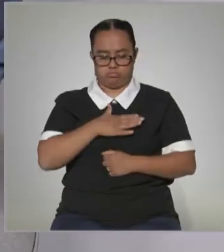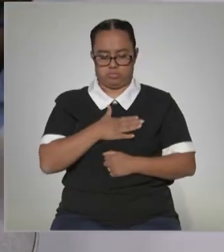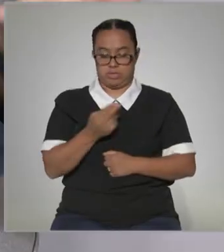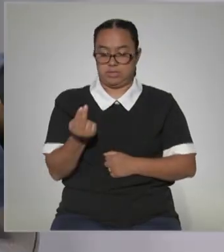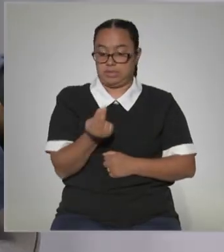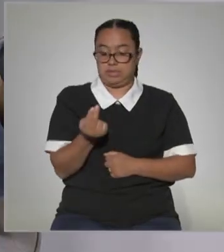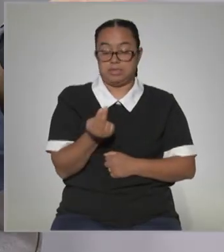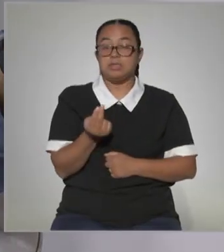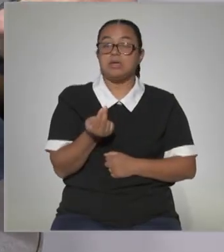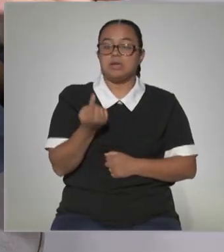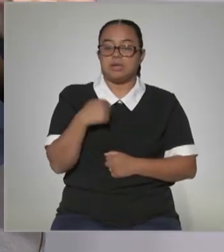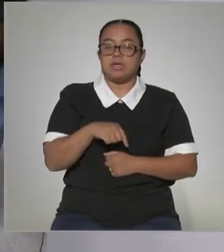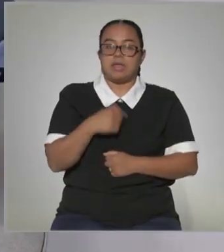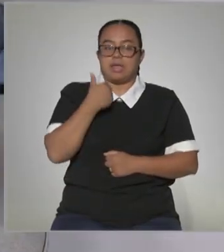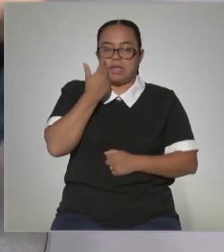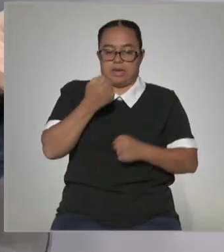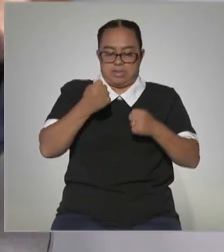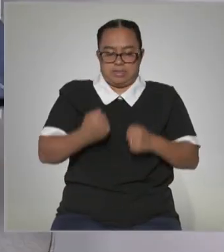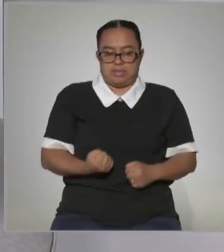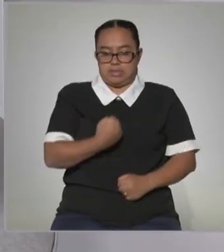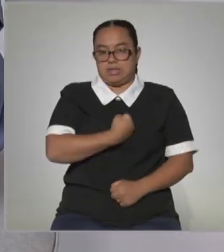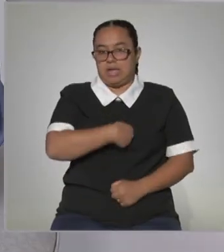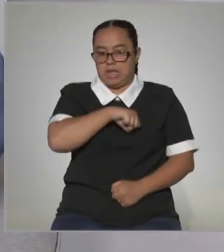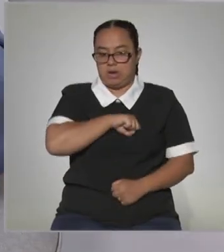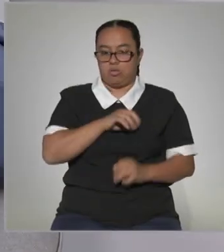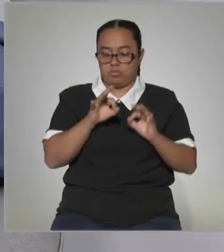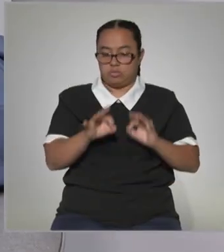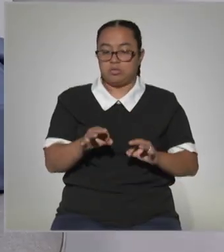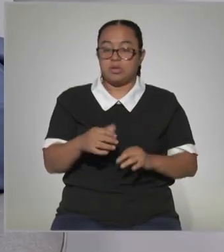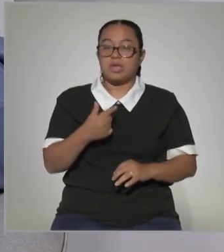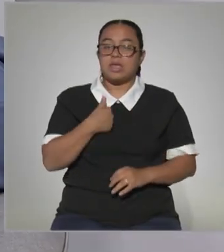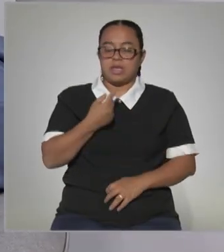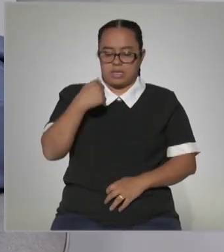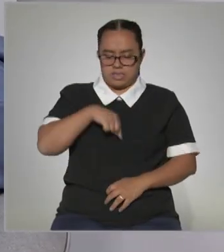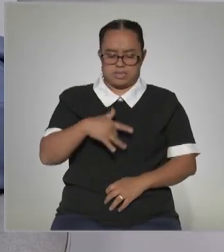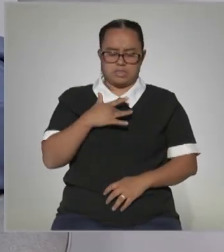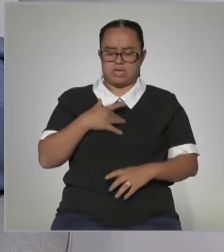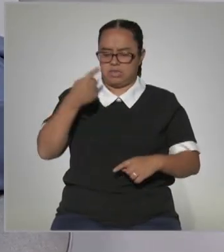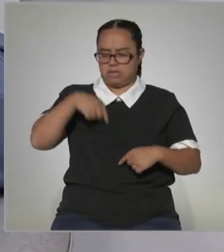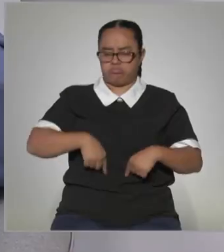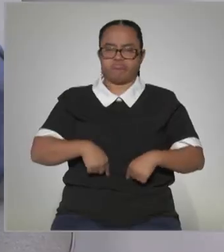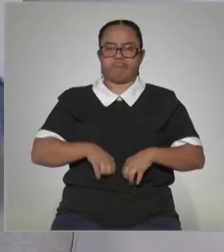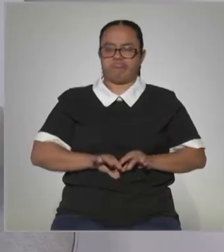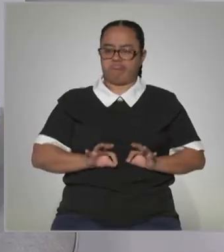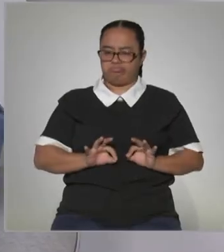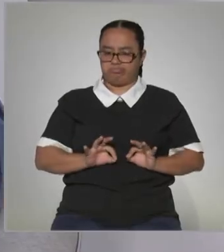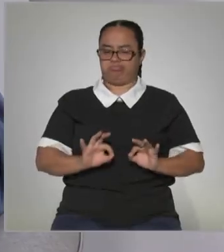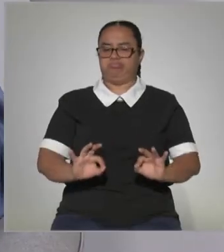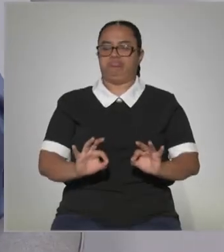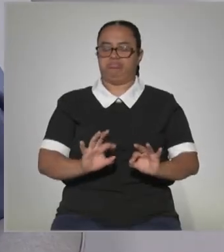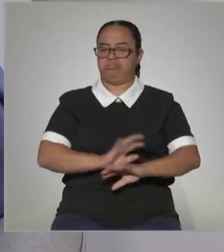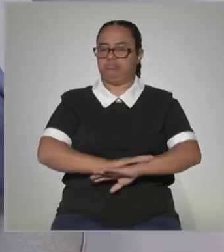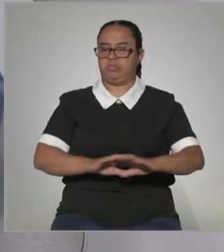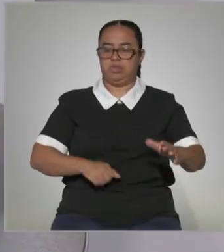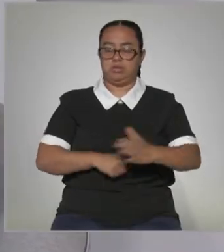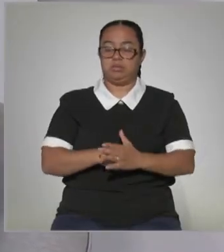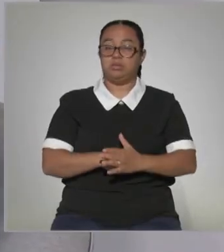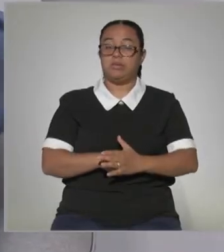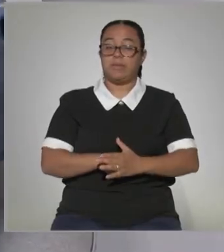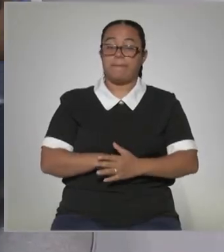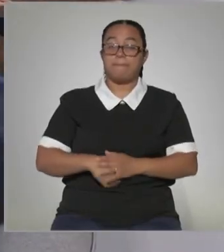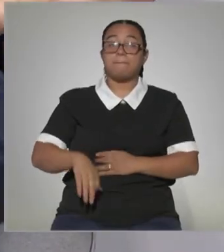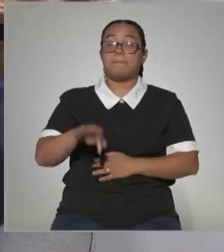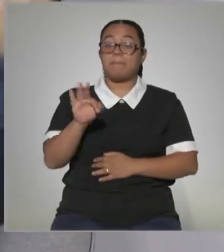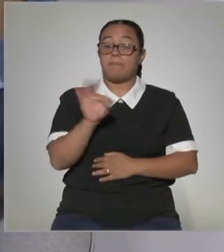de estar seguro, ¿no? Claro. Y tengo una necesidad de satisfacción. Entonces, si yo no atiendo mi necesidad